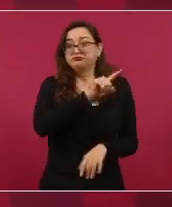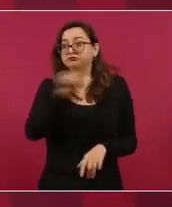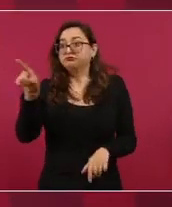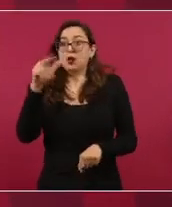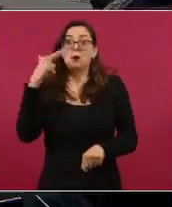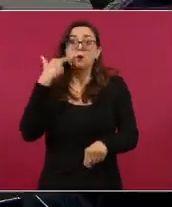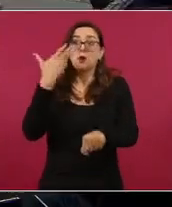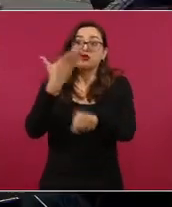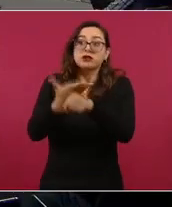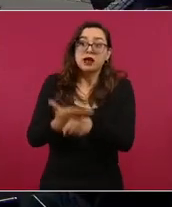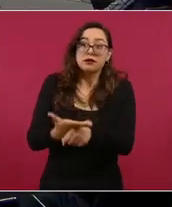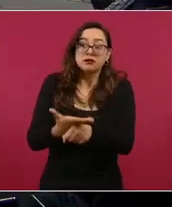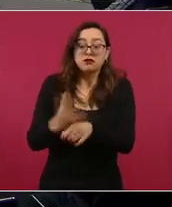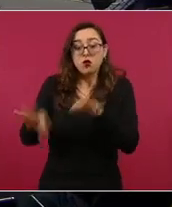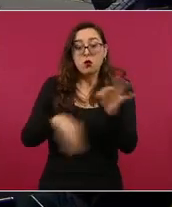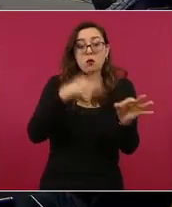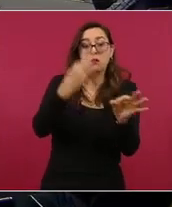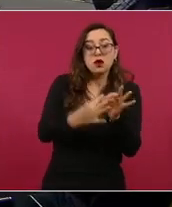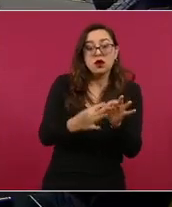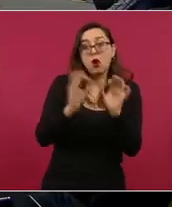su responsabilidad.